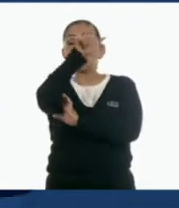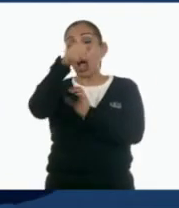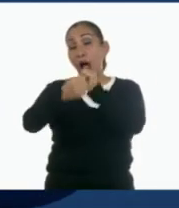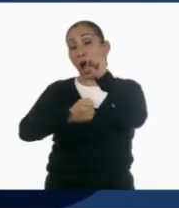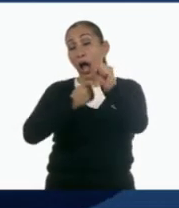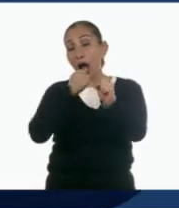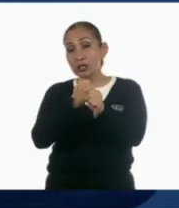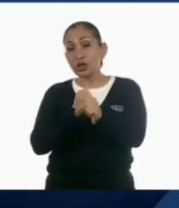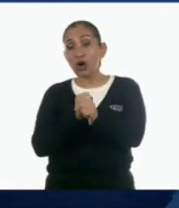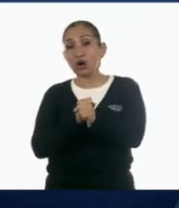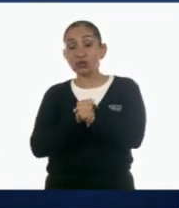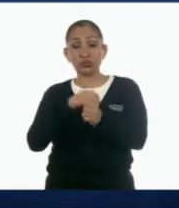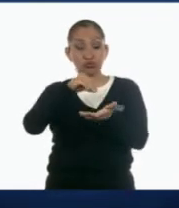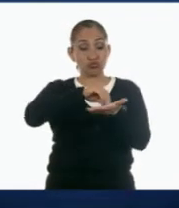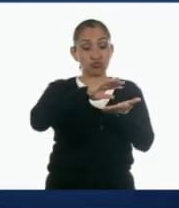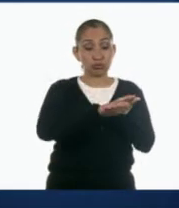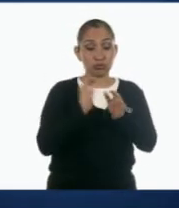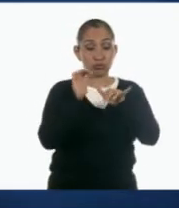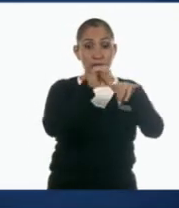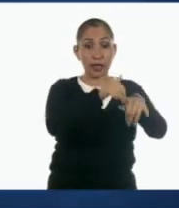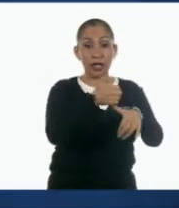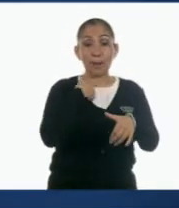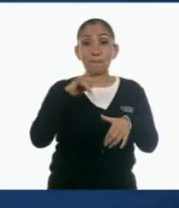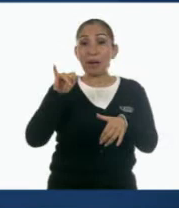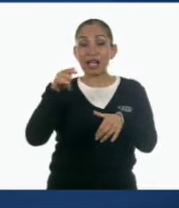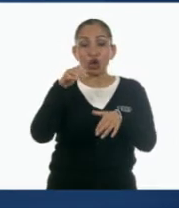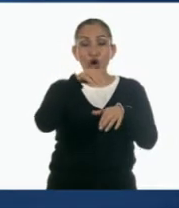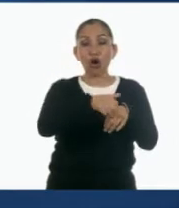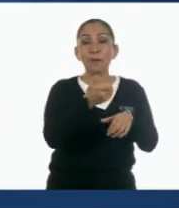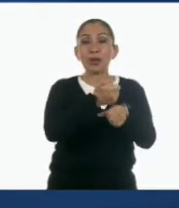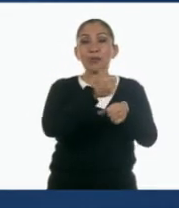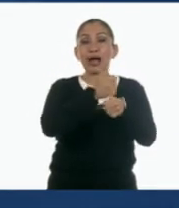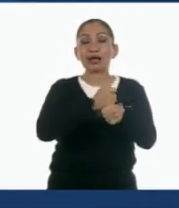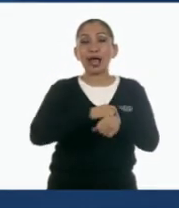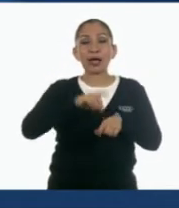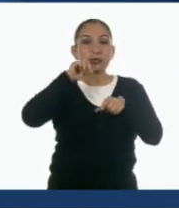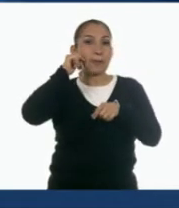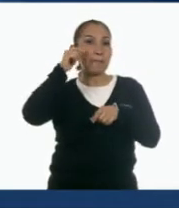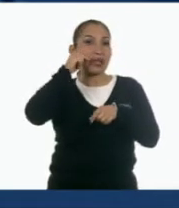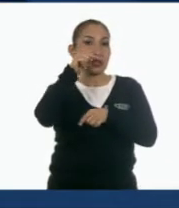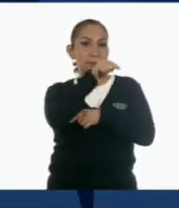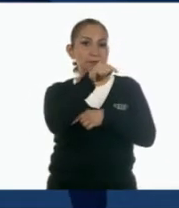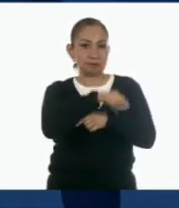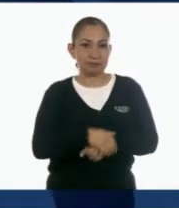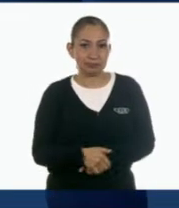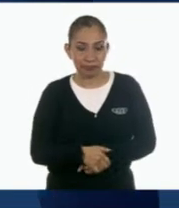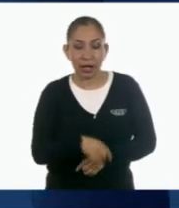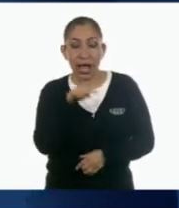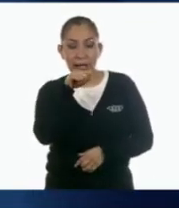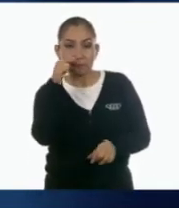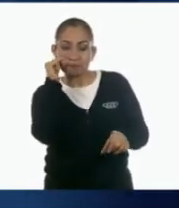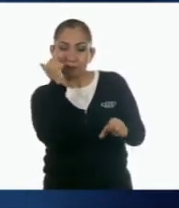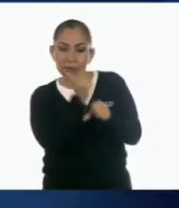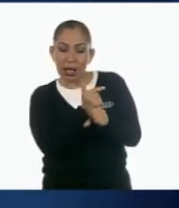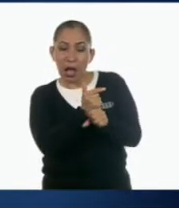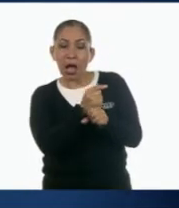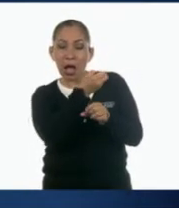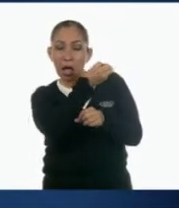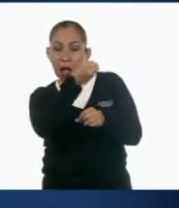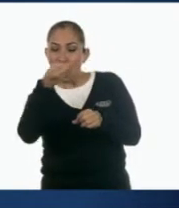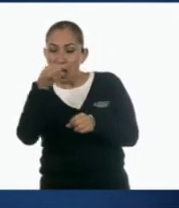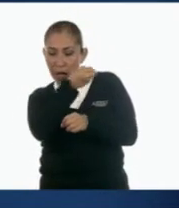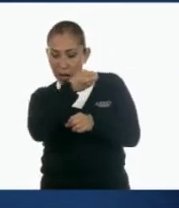después, inscribieron a Mario en la primaria Emiliano Zapata. Y aquí nos damos cuenta